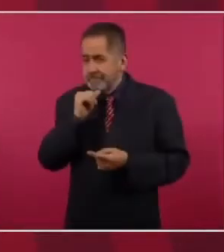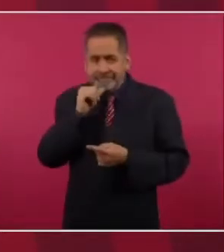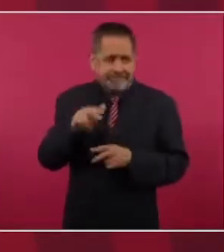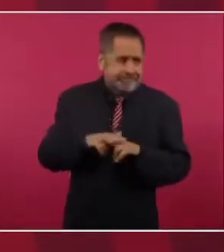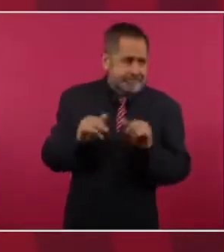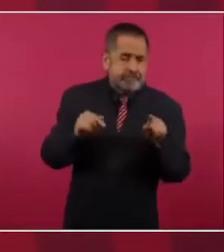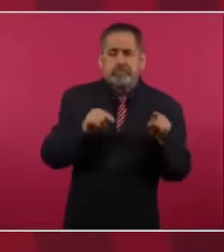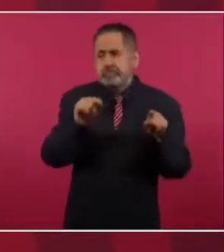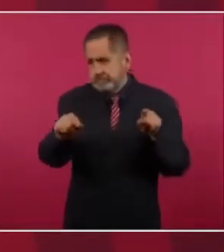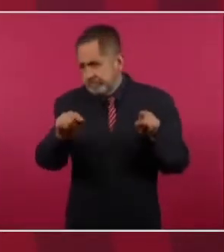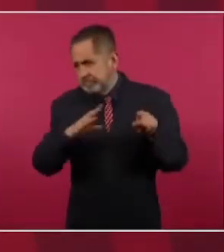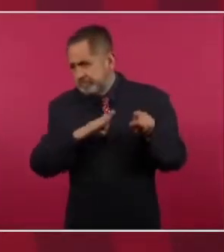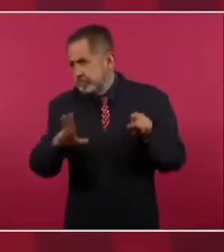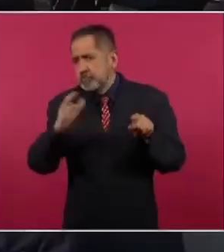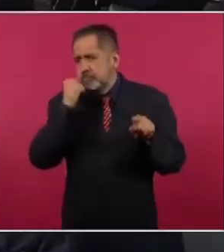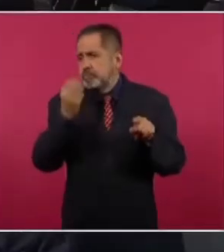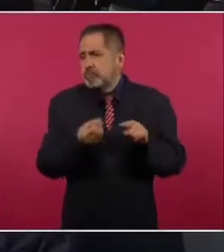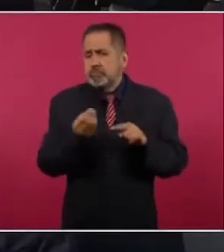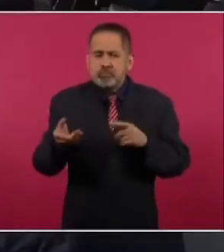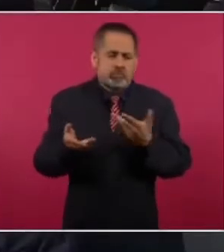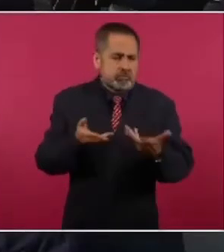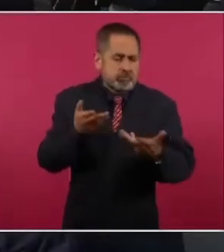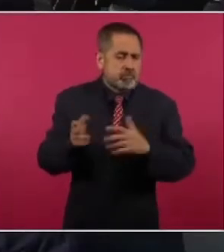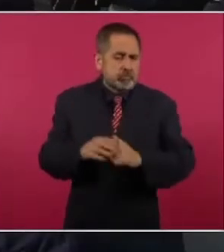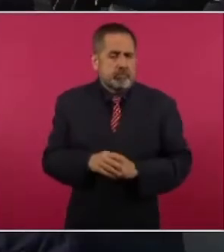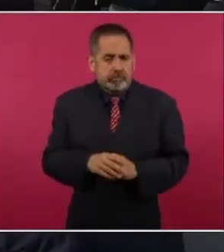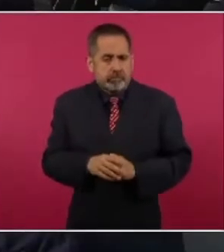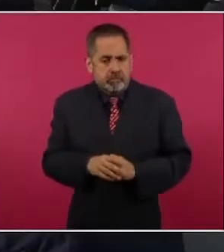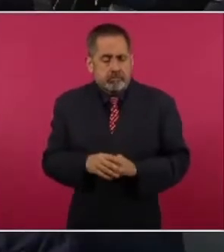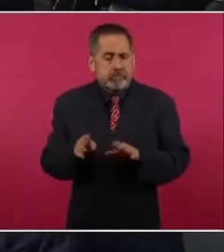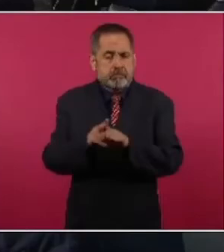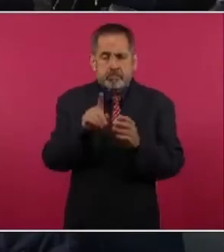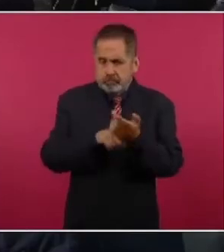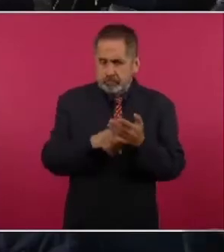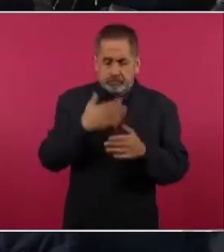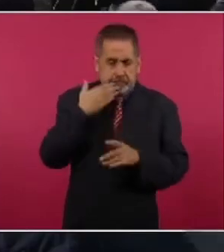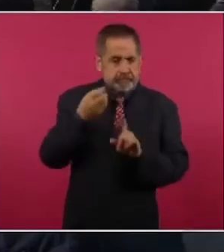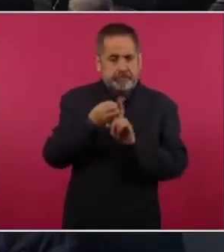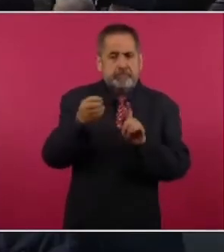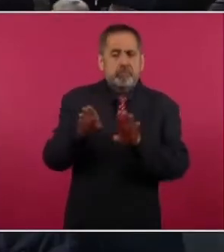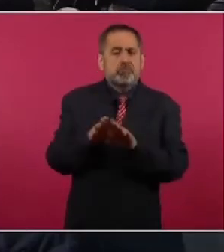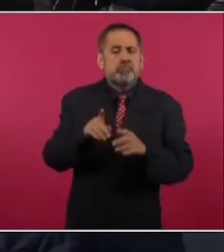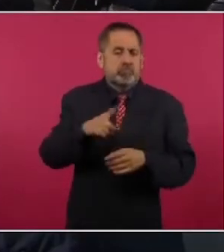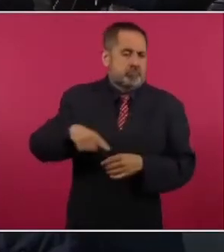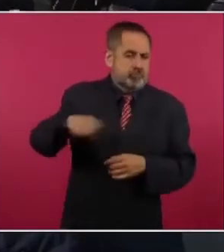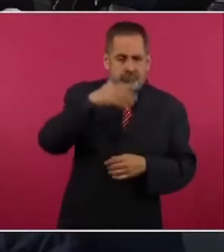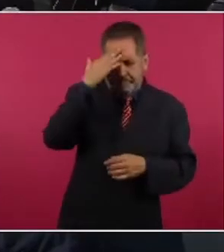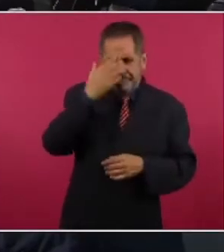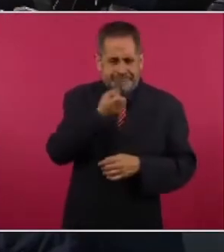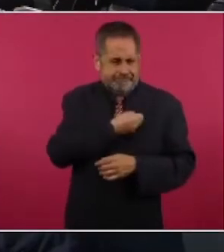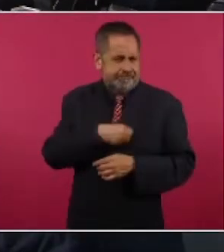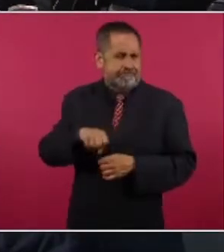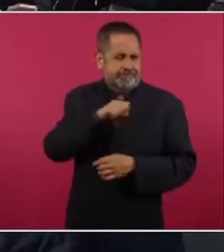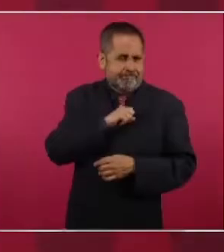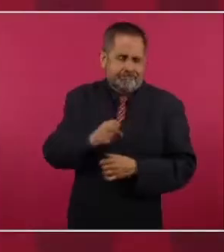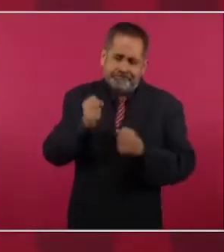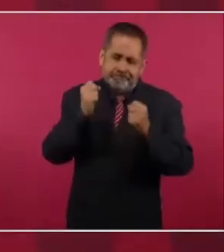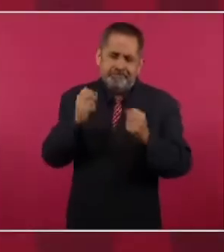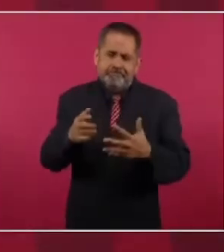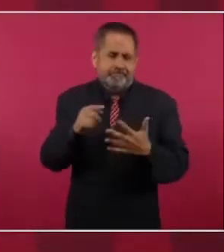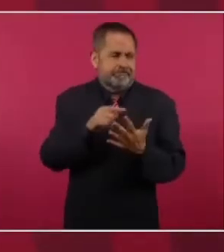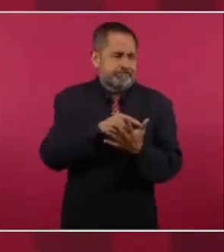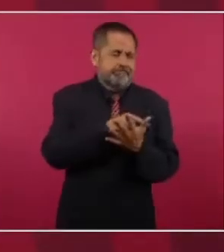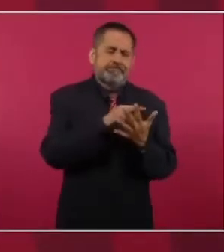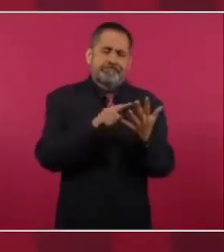sí los hay pero no los quieren dar. Y muy ubicado en esto, aunque en la salud ustedes saben que hay muchas